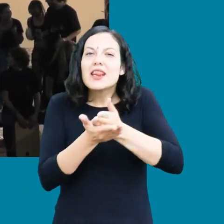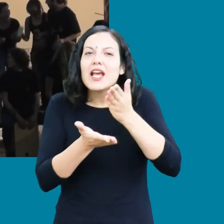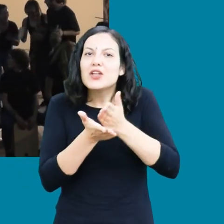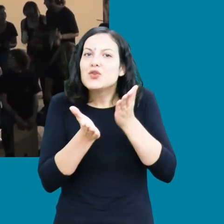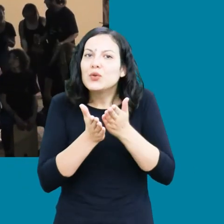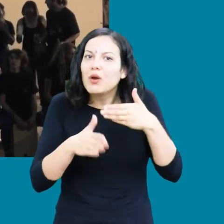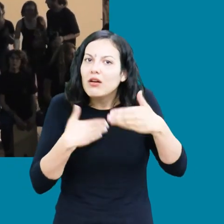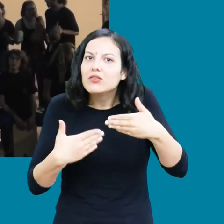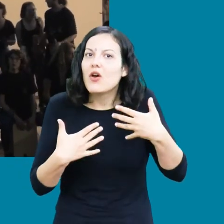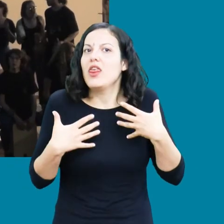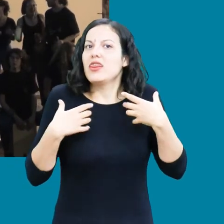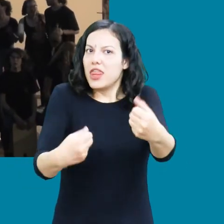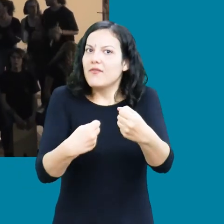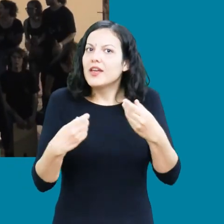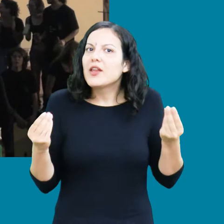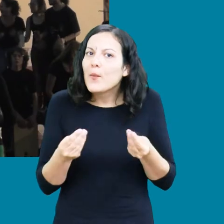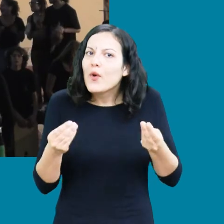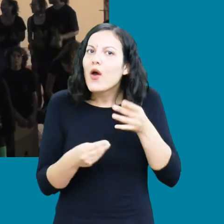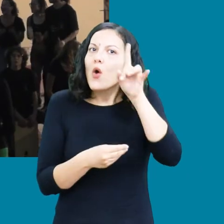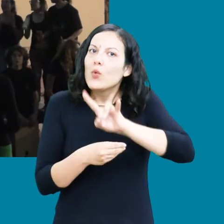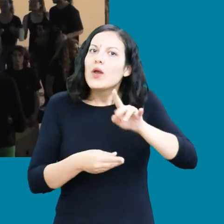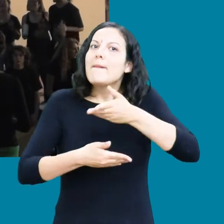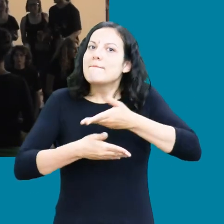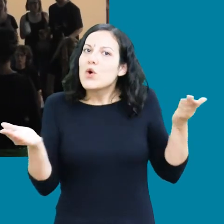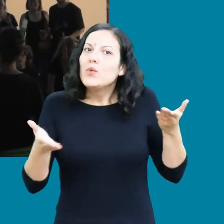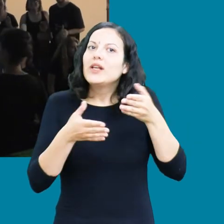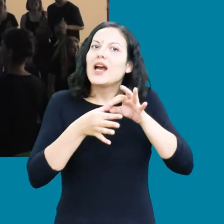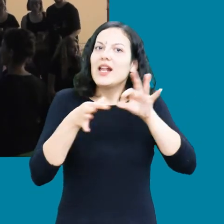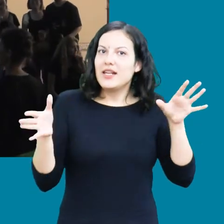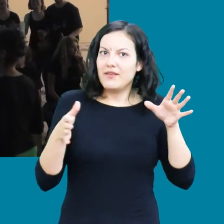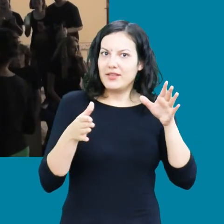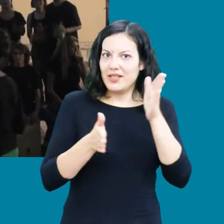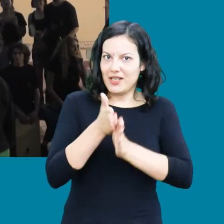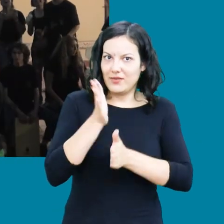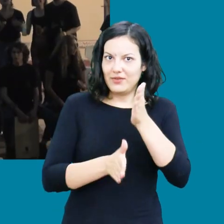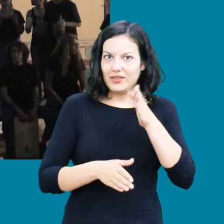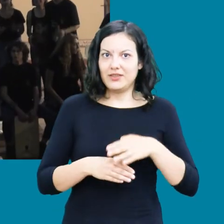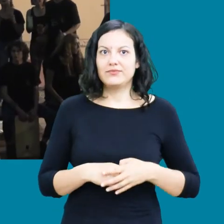seguir estudiando en una universidad pública libre y gratuita.